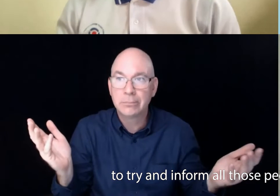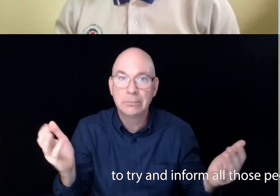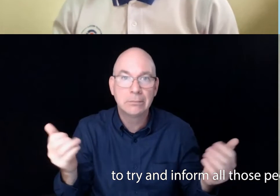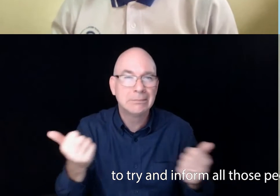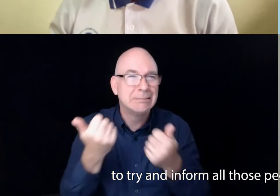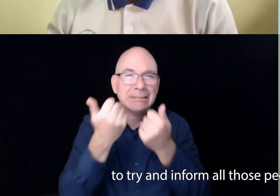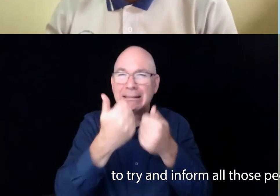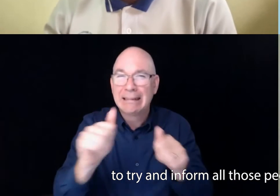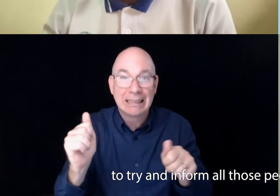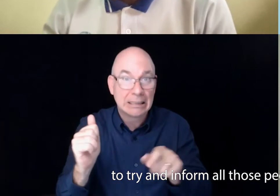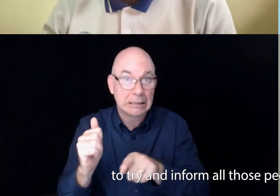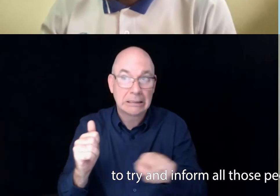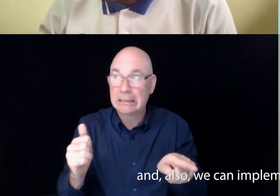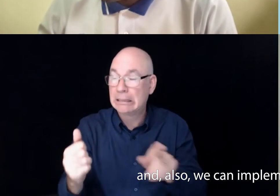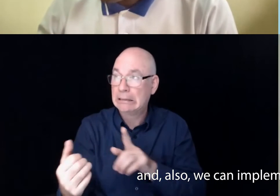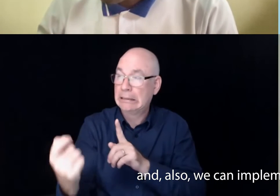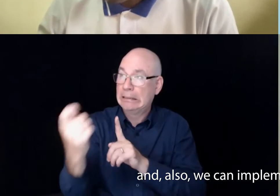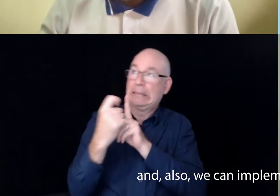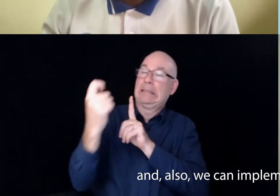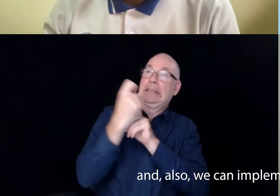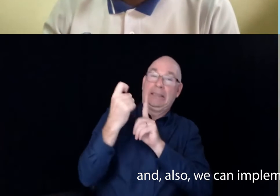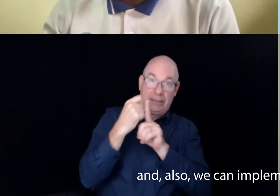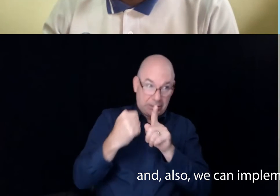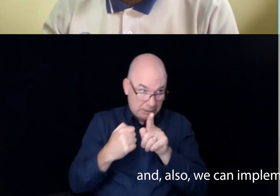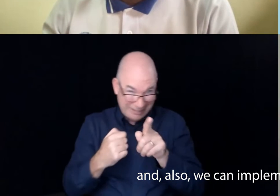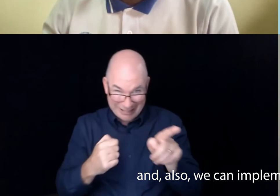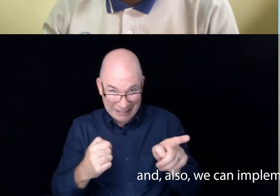vulnerables ante estas situaciones, y también podemos